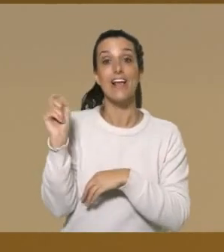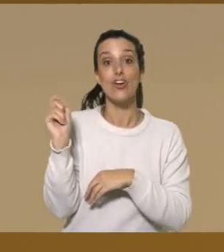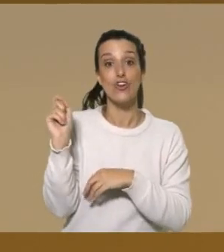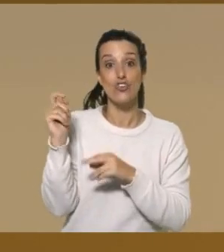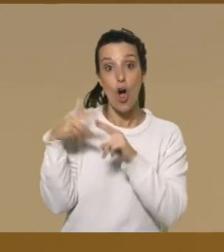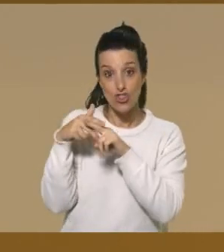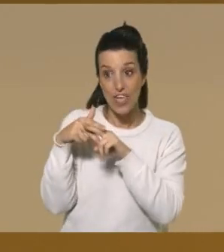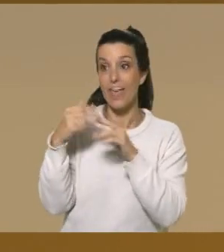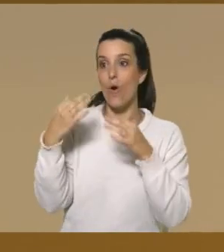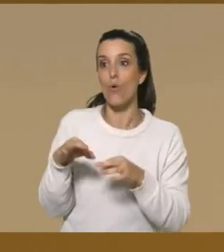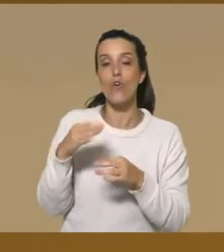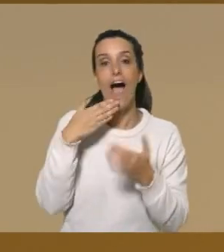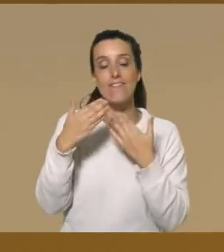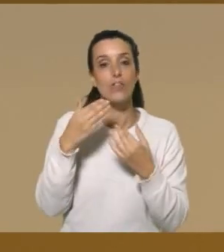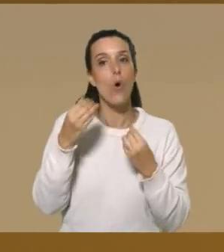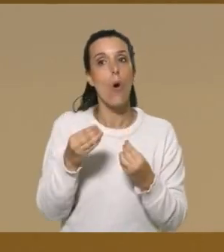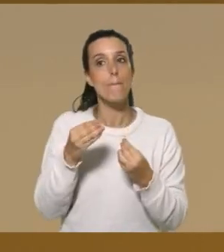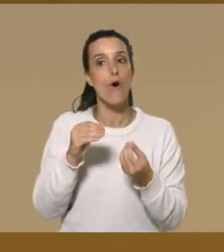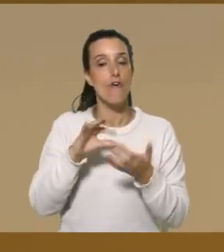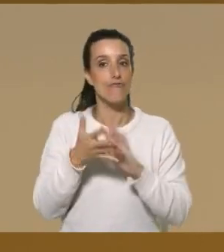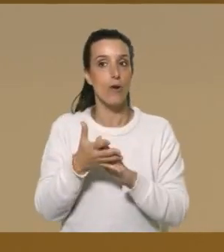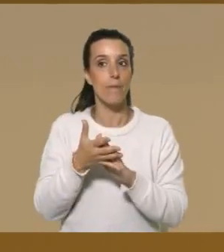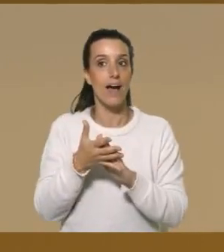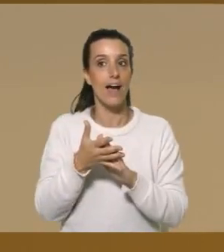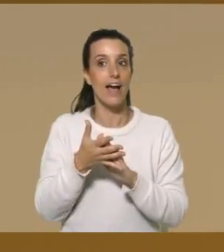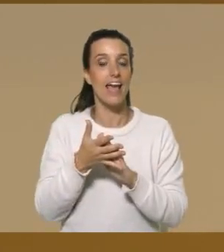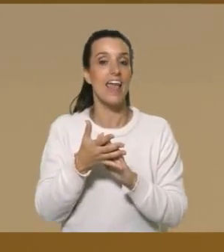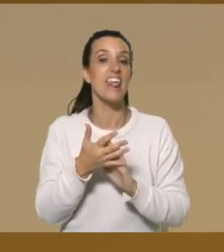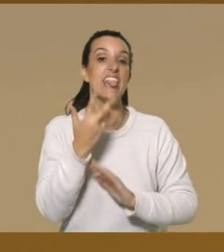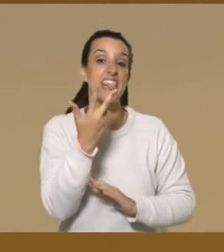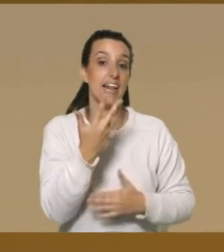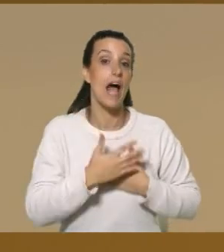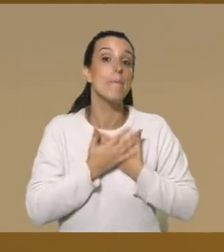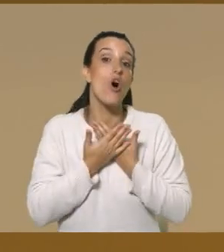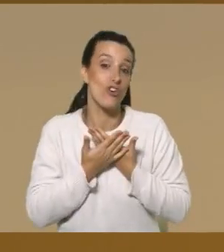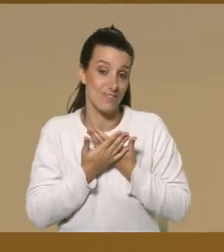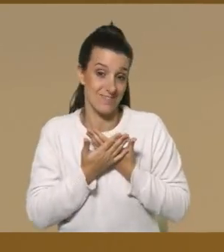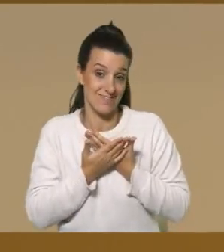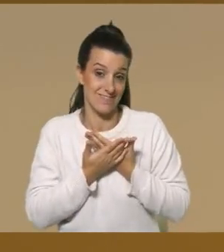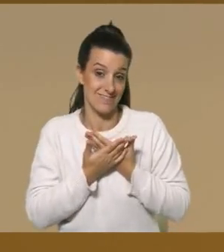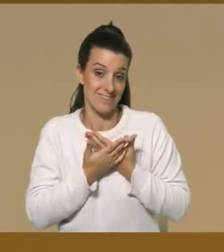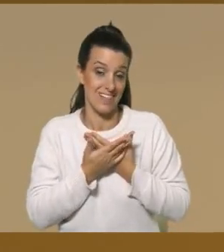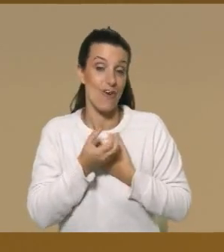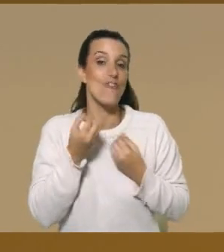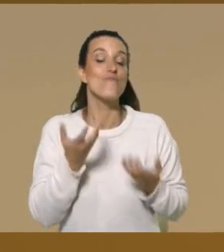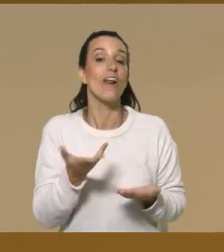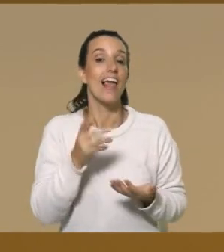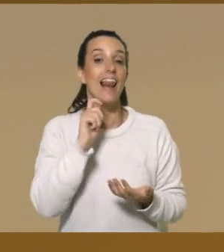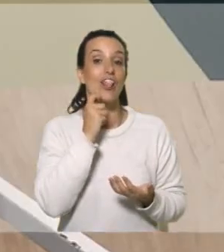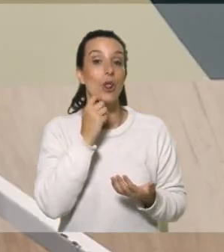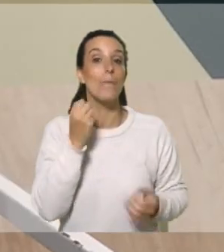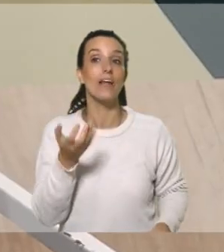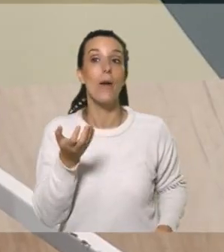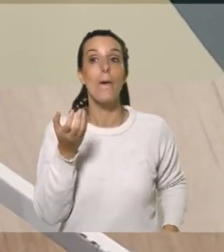la tanda con Paola y contigo es un triángulo amoroso pero de los lindos de los libros porque de los lindos